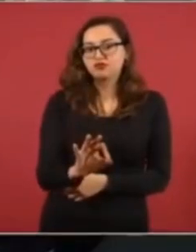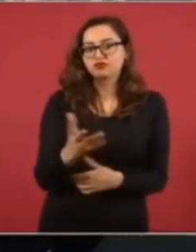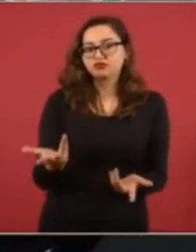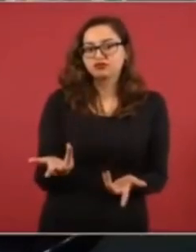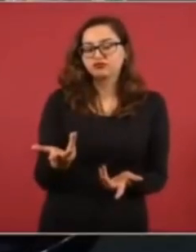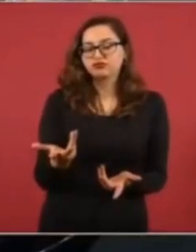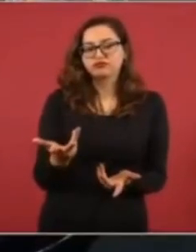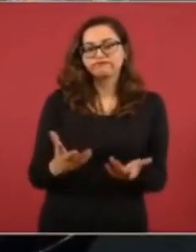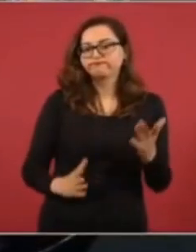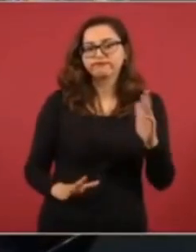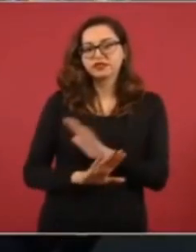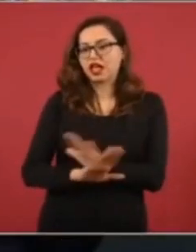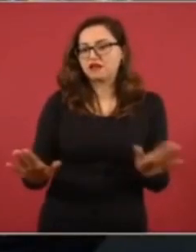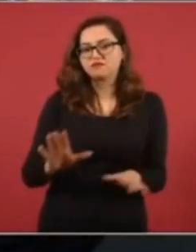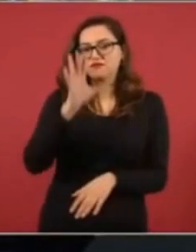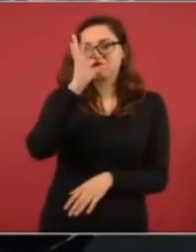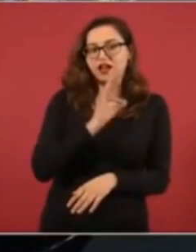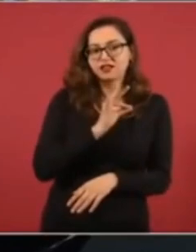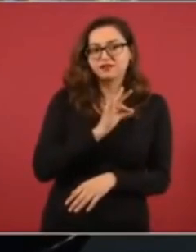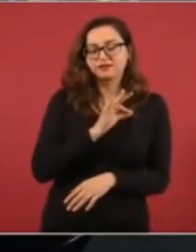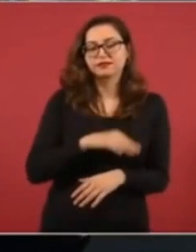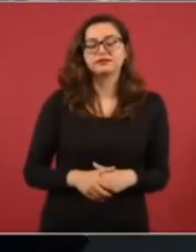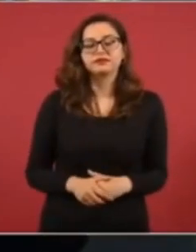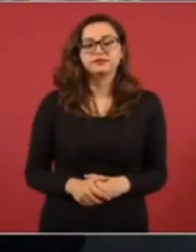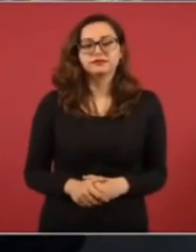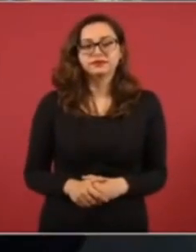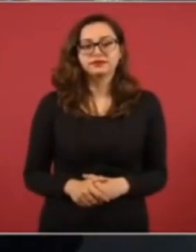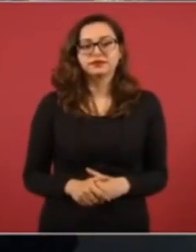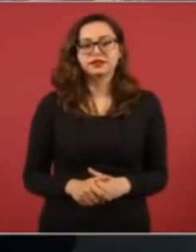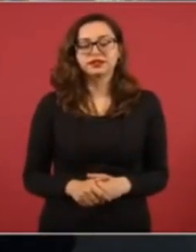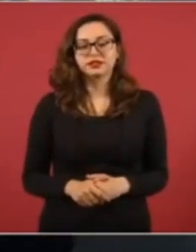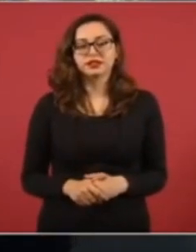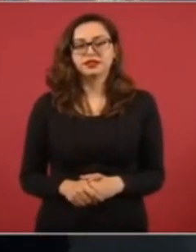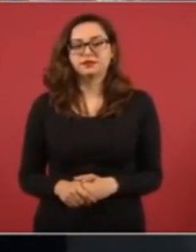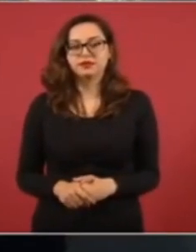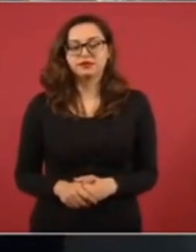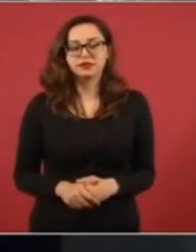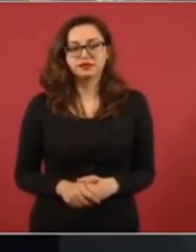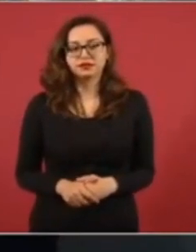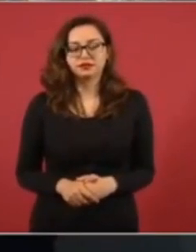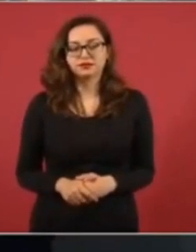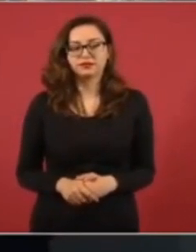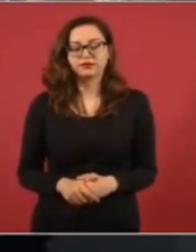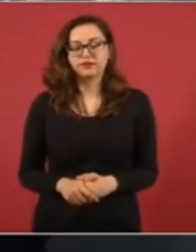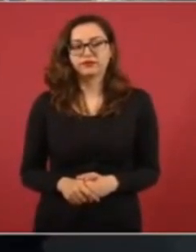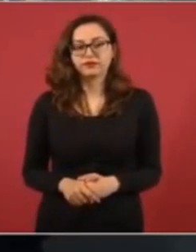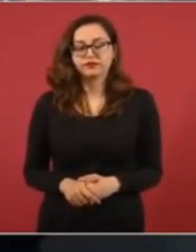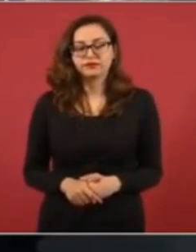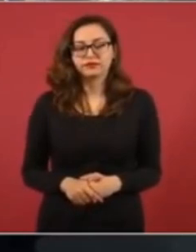Obrador? Que le pregunten a la gente. Es la que importa, amigos y amigas. Como ya todos sabemos, el